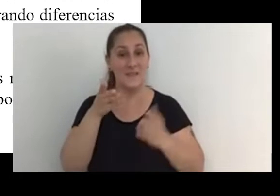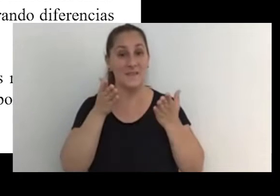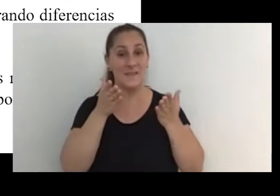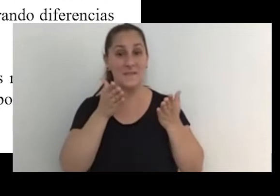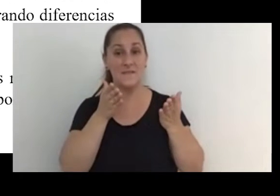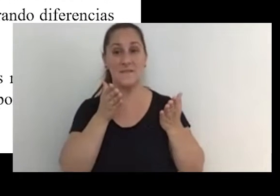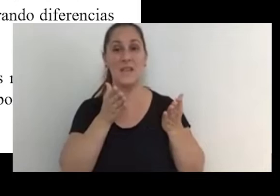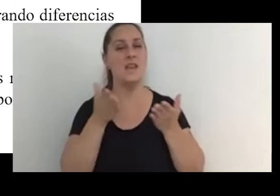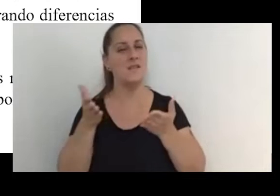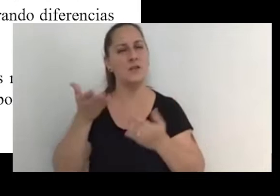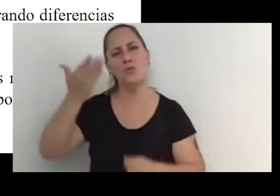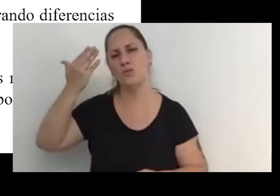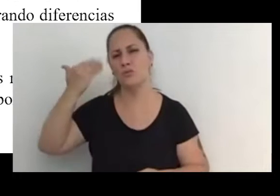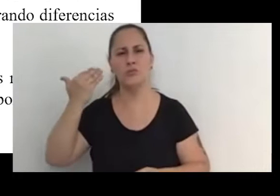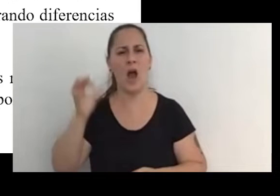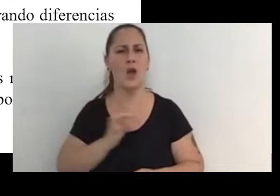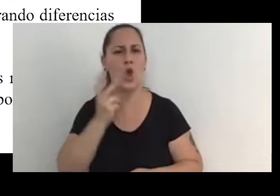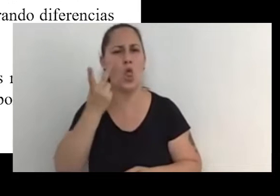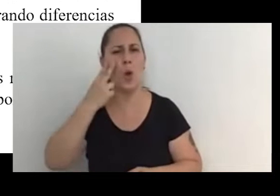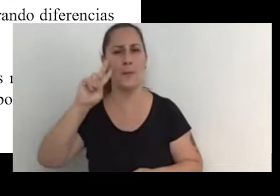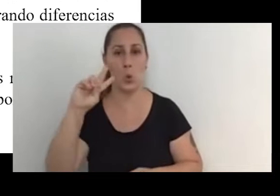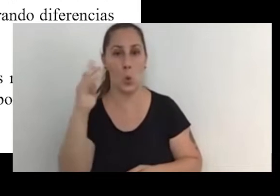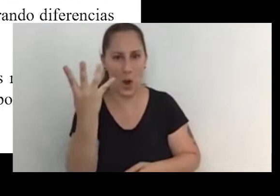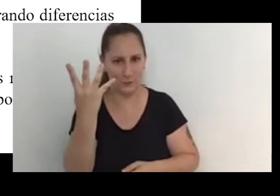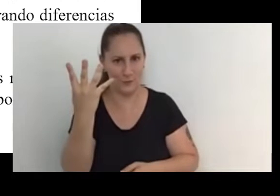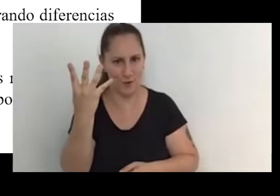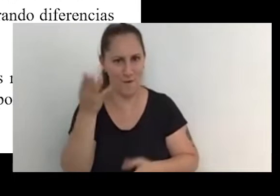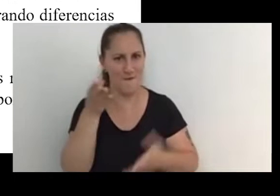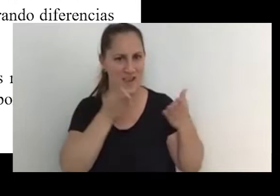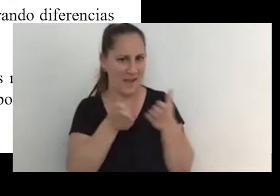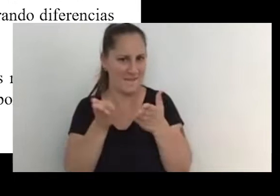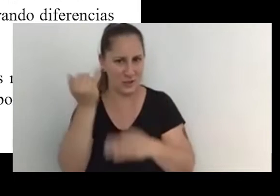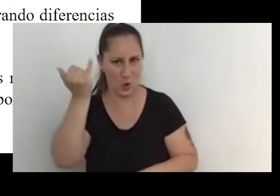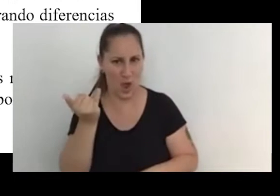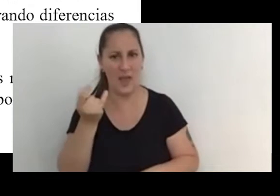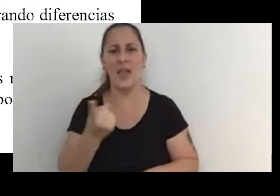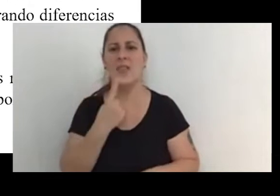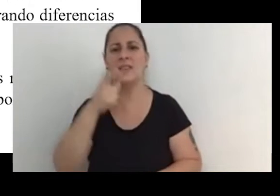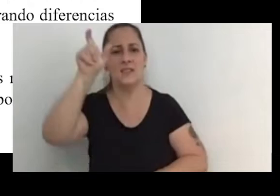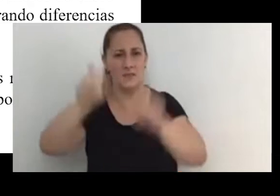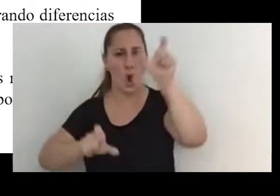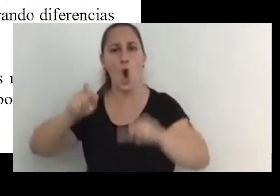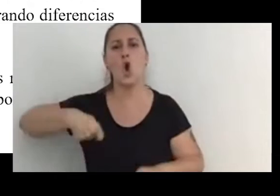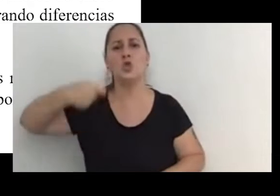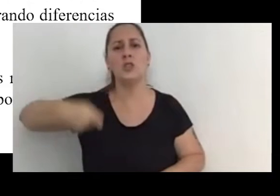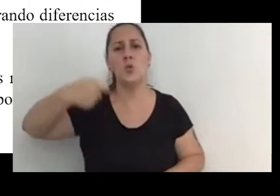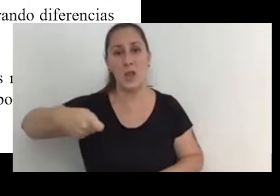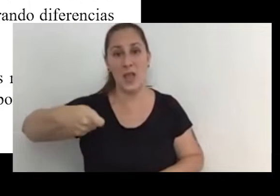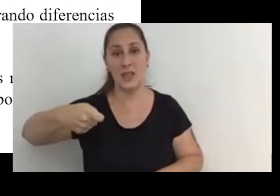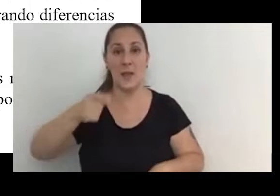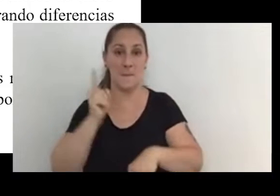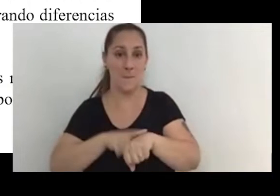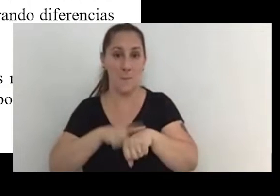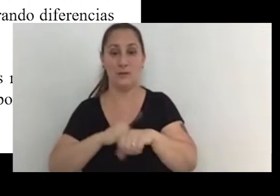desde el año 2004, donde todo contribuyente que hubiera adherido el